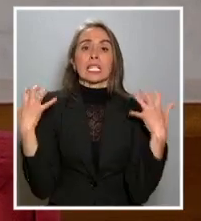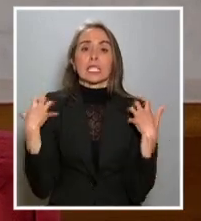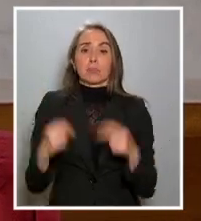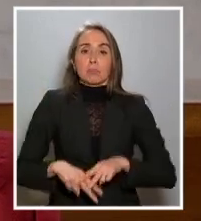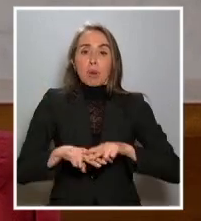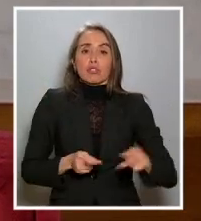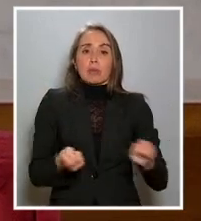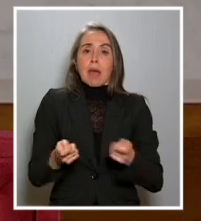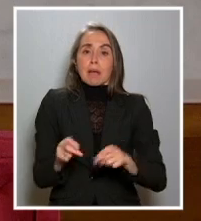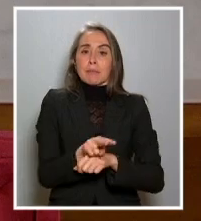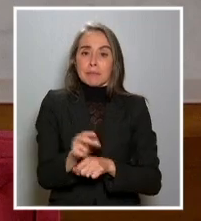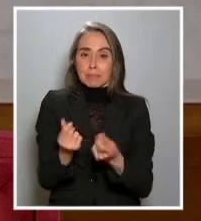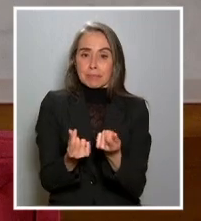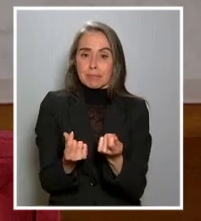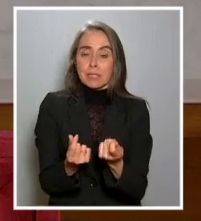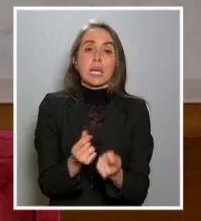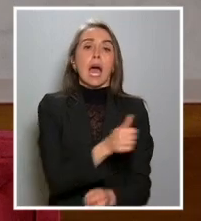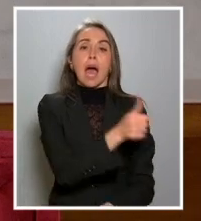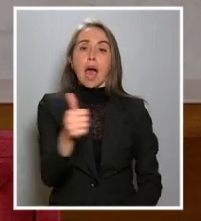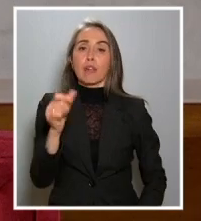A todos mis compatriotas